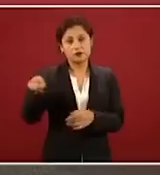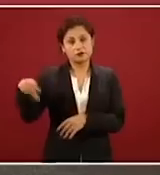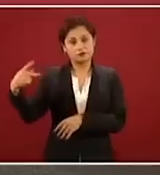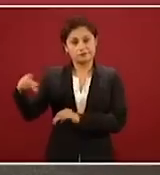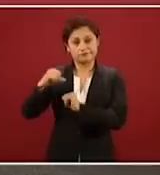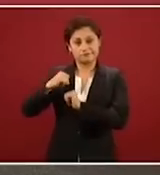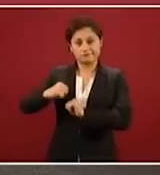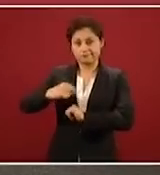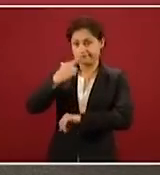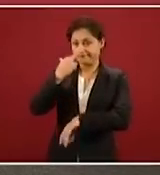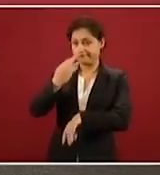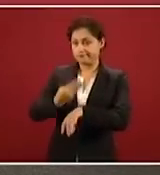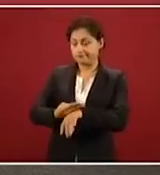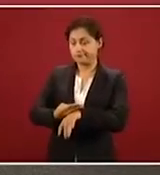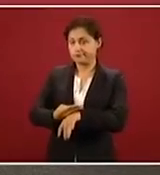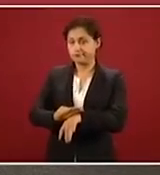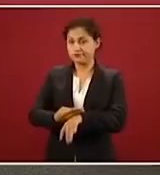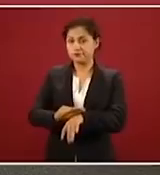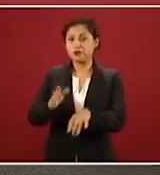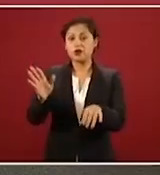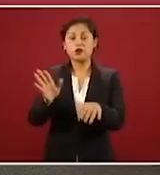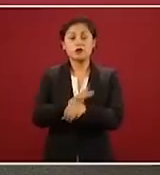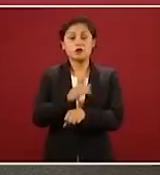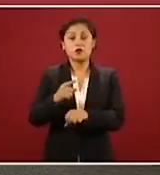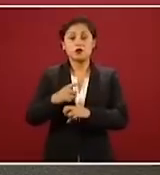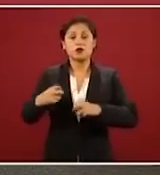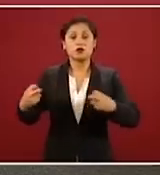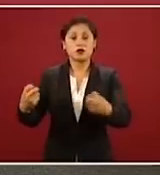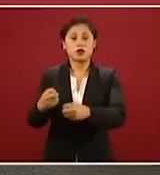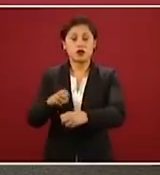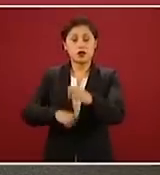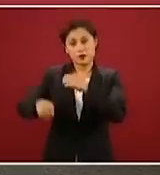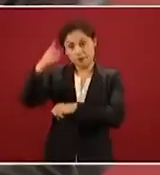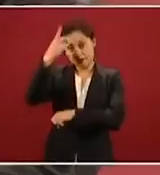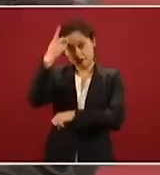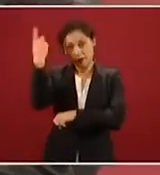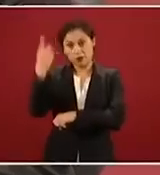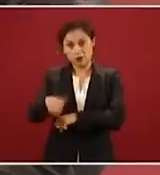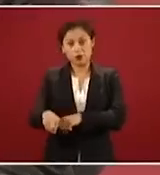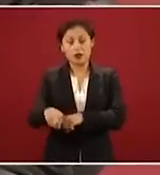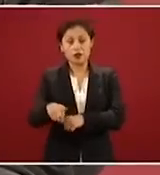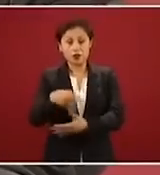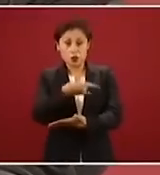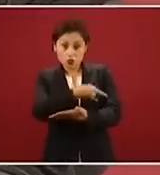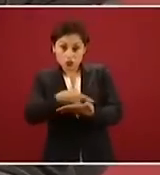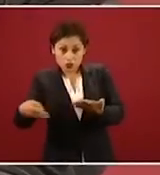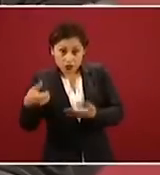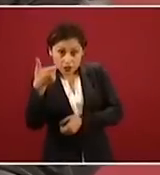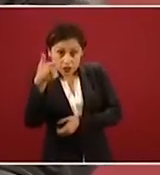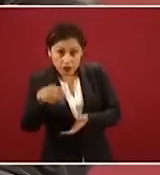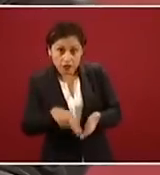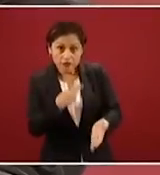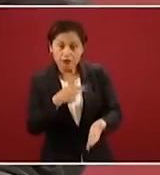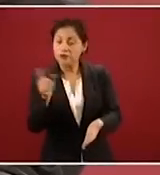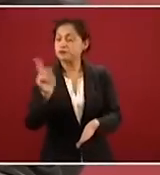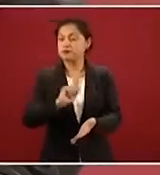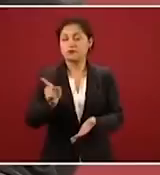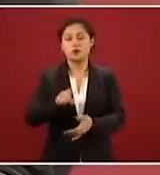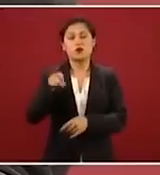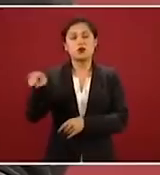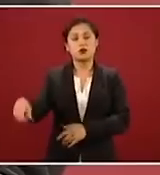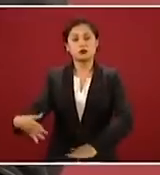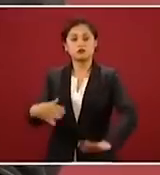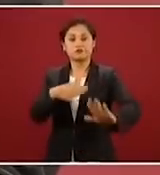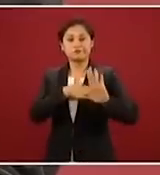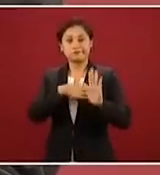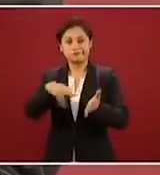no firmaron cheques, sino era la carta, compromiso, dejaron ahí ya